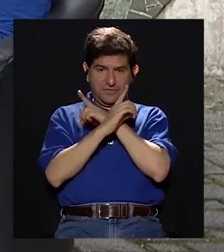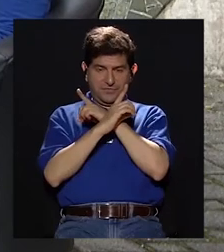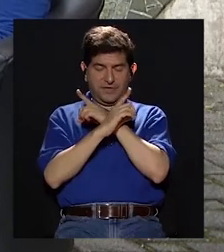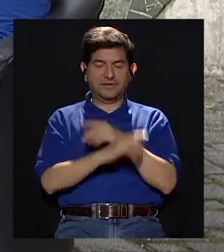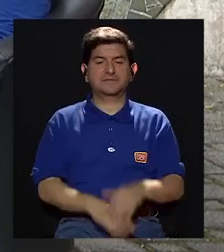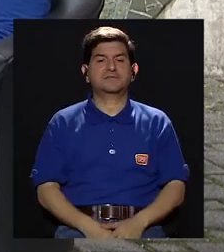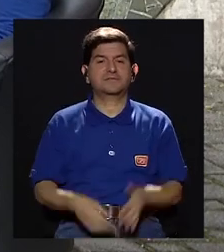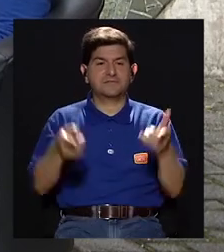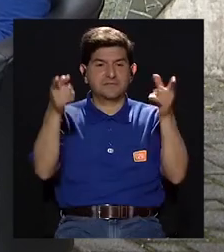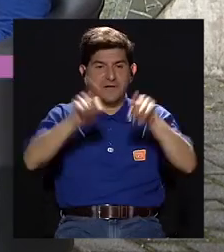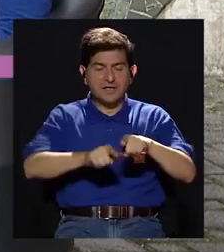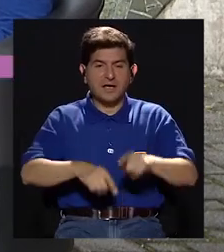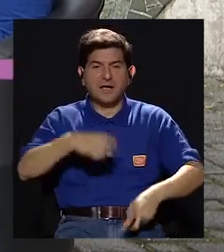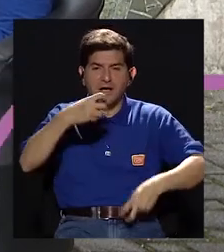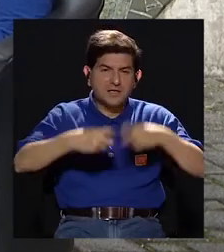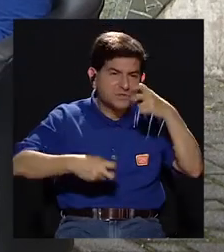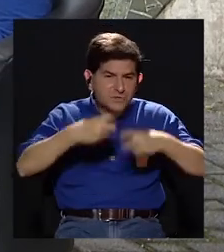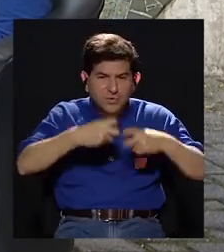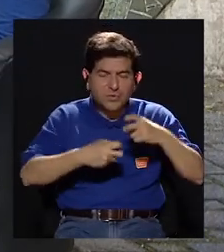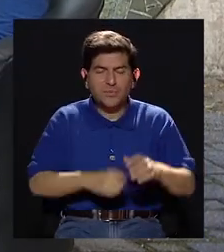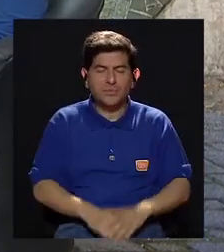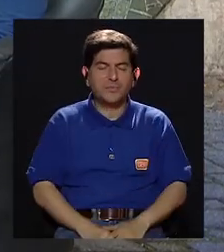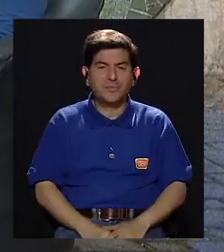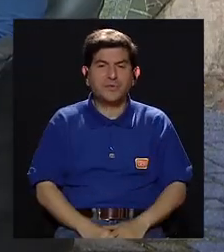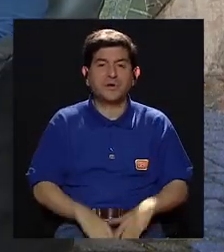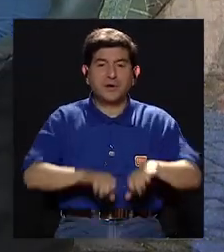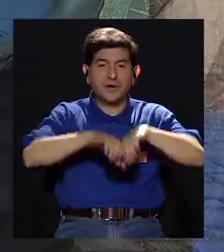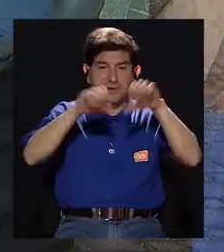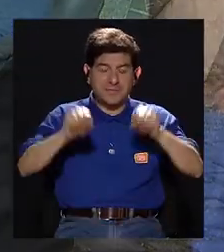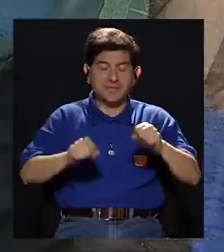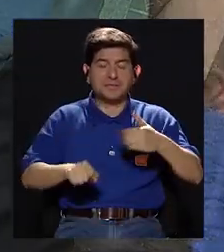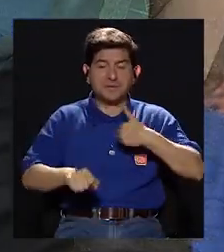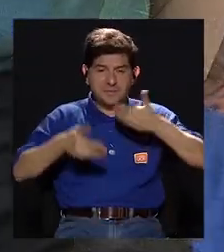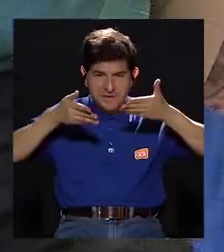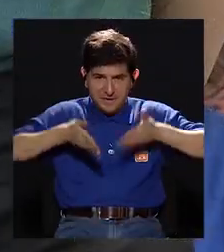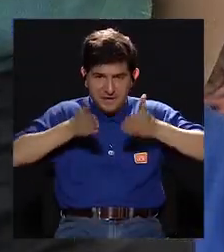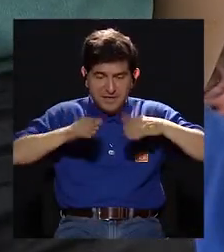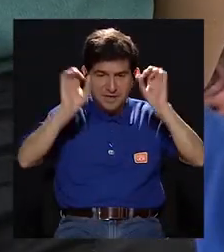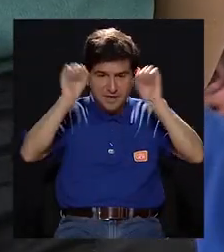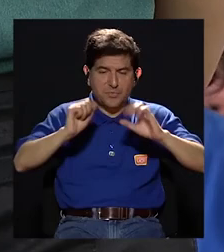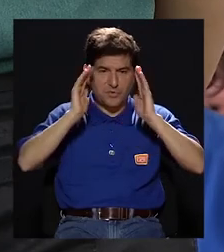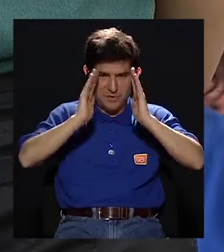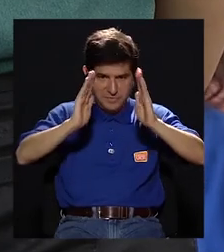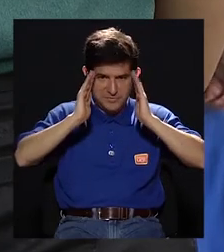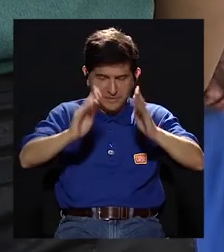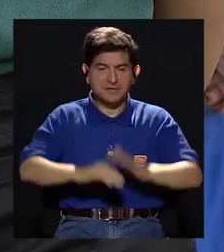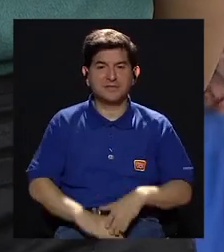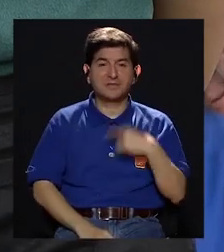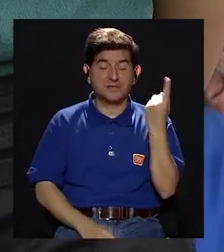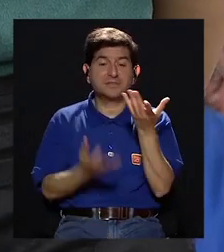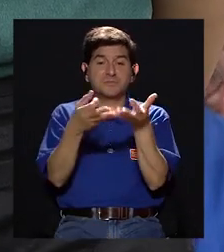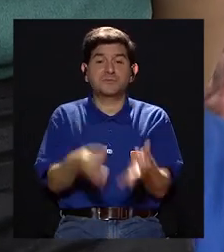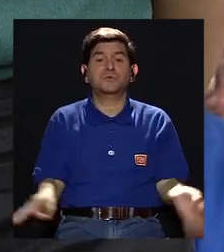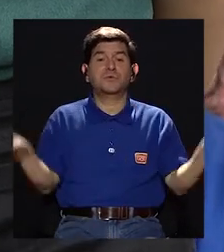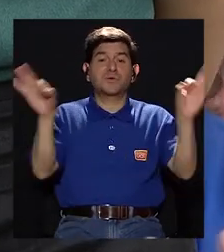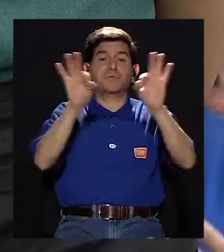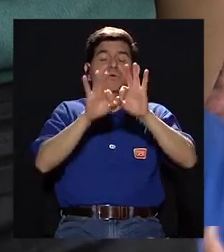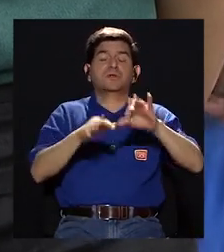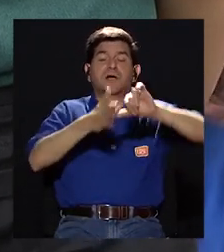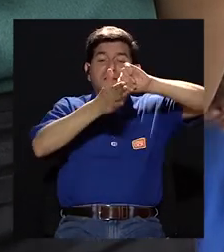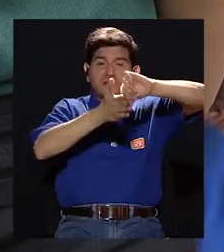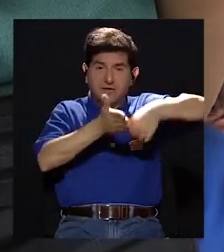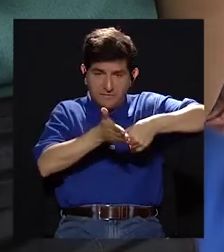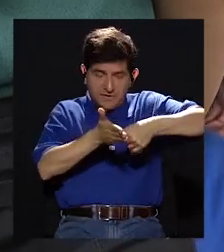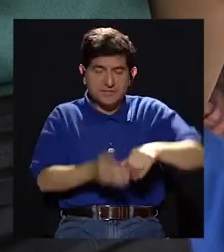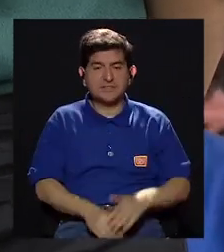caso de algún desorden que podamos tener en el sistema reproductor, pues ahí lo podemos tratar. Siempre es importante